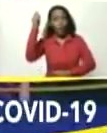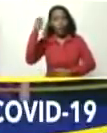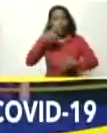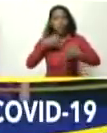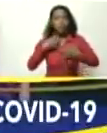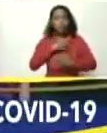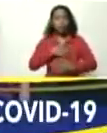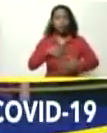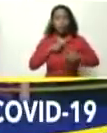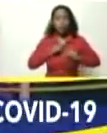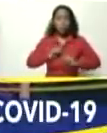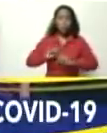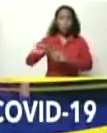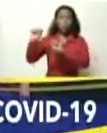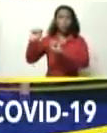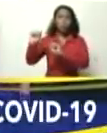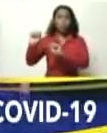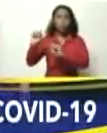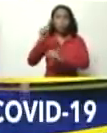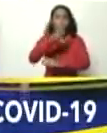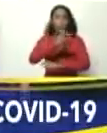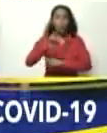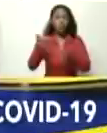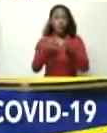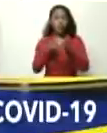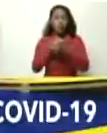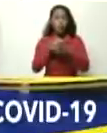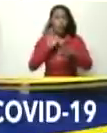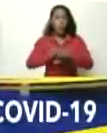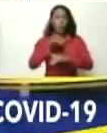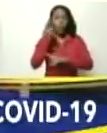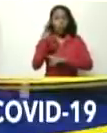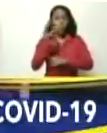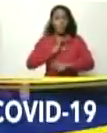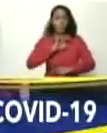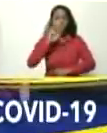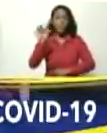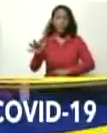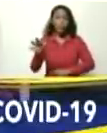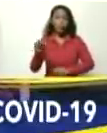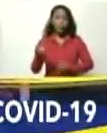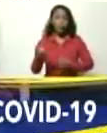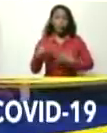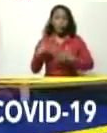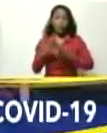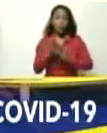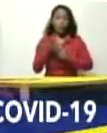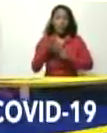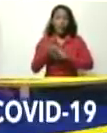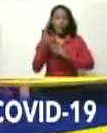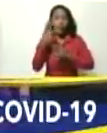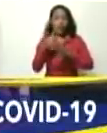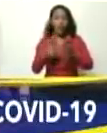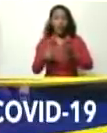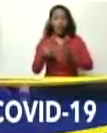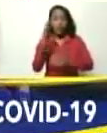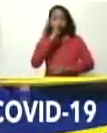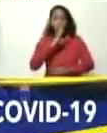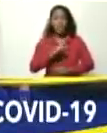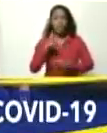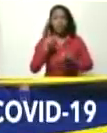rebaño. Porque a ti te puede dar la variante